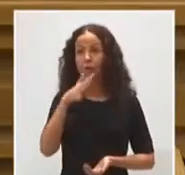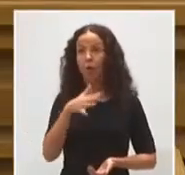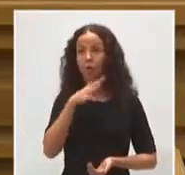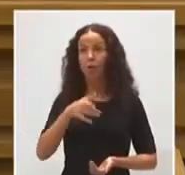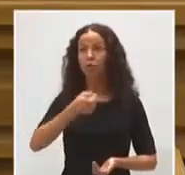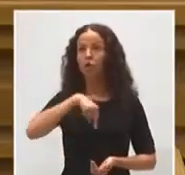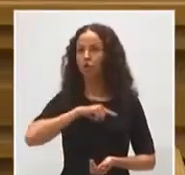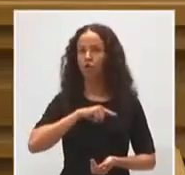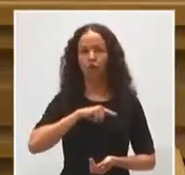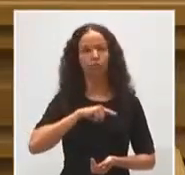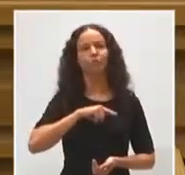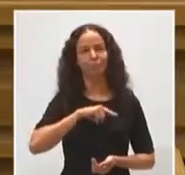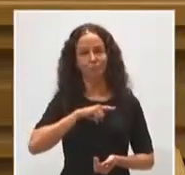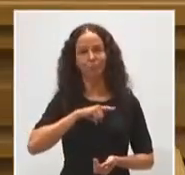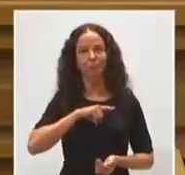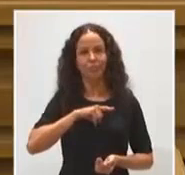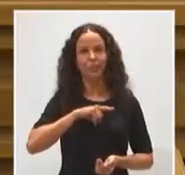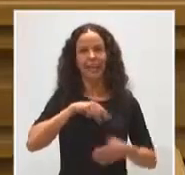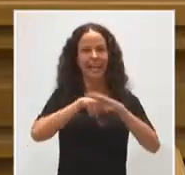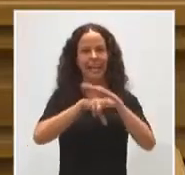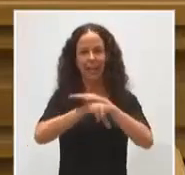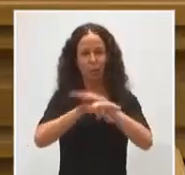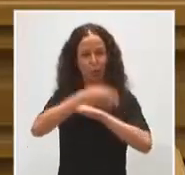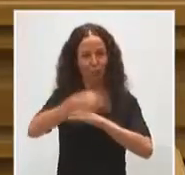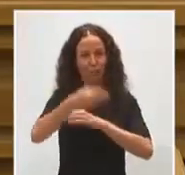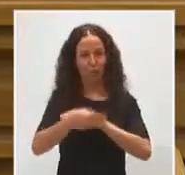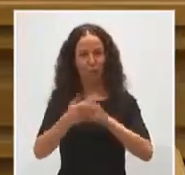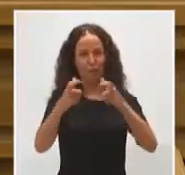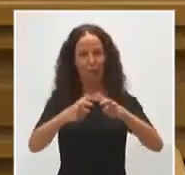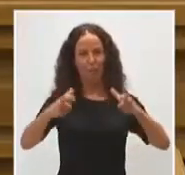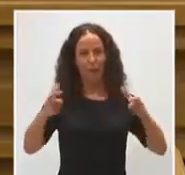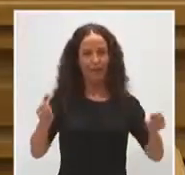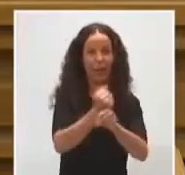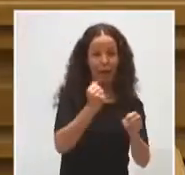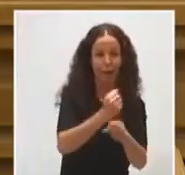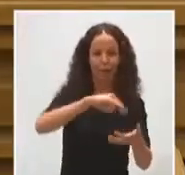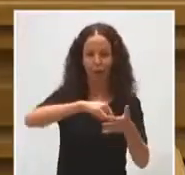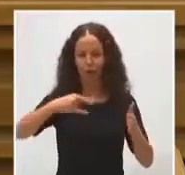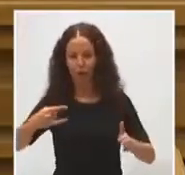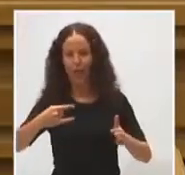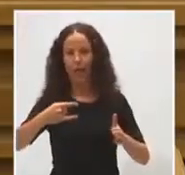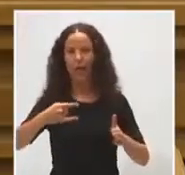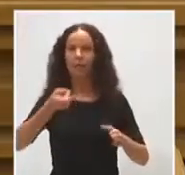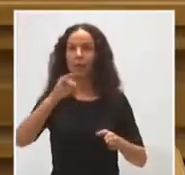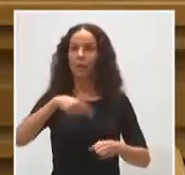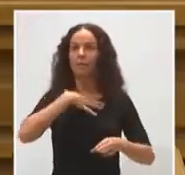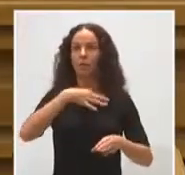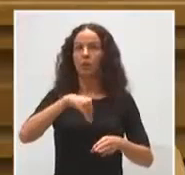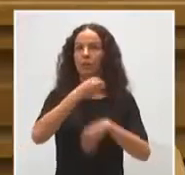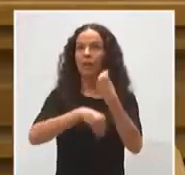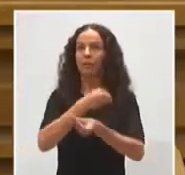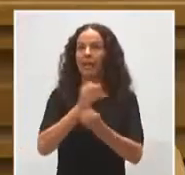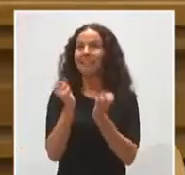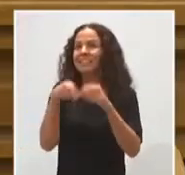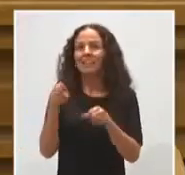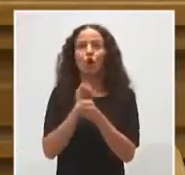poner muchísimos refuerzos que tienen que ver con todo con el personal con la tecnología con las posibilidades ya de hacerlo sin necesidad de kobe